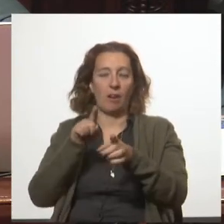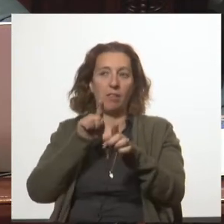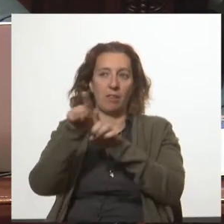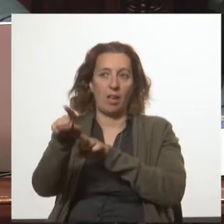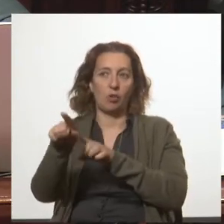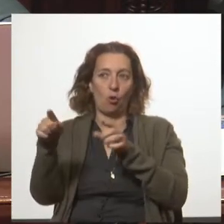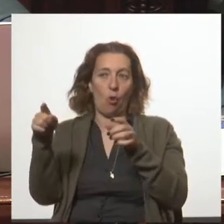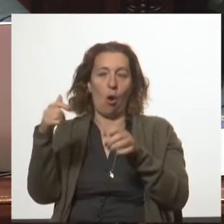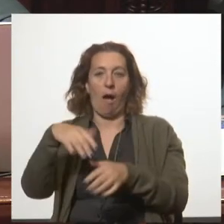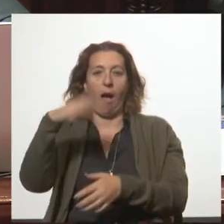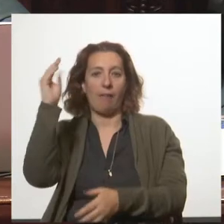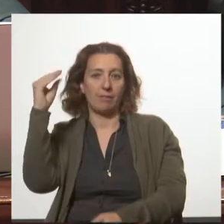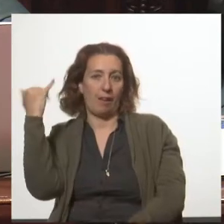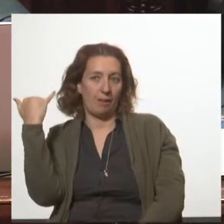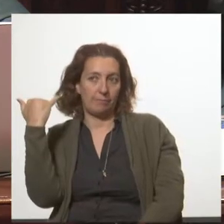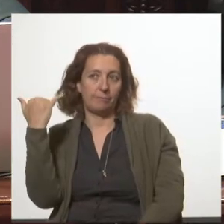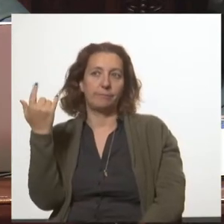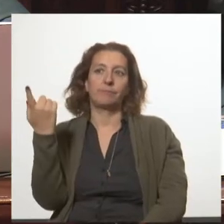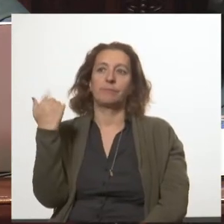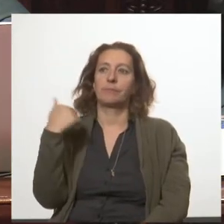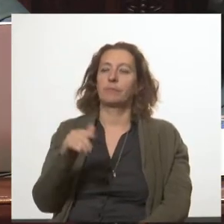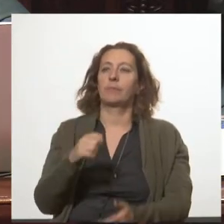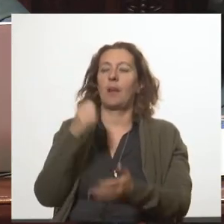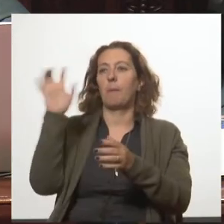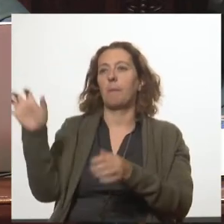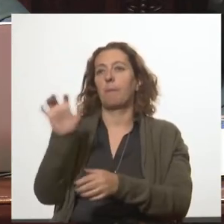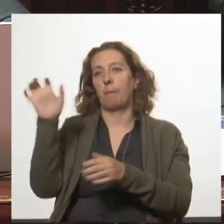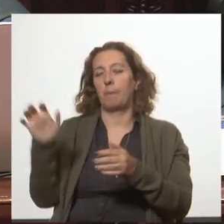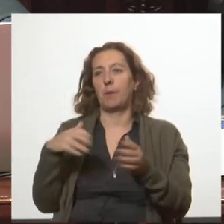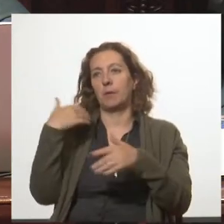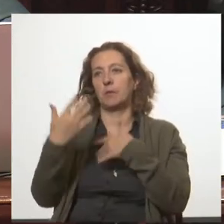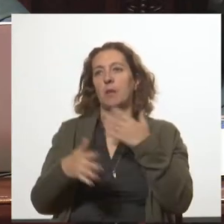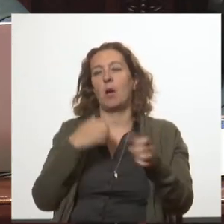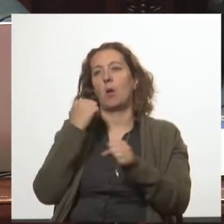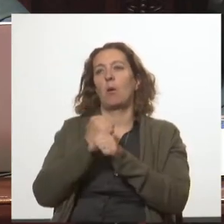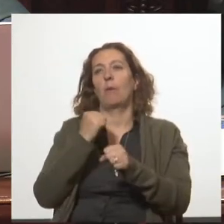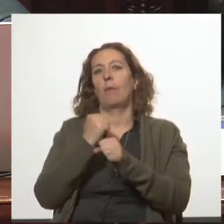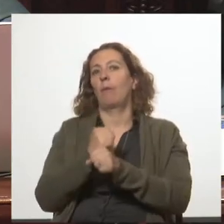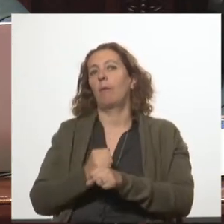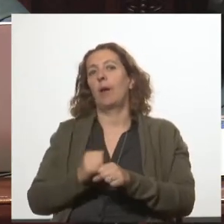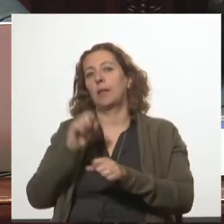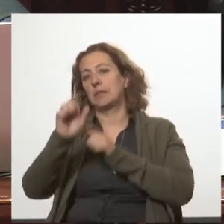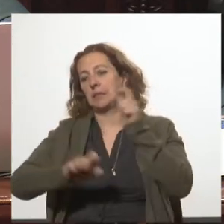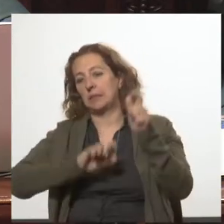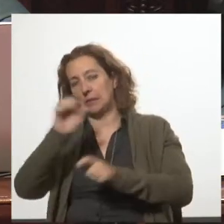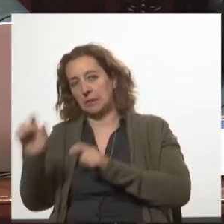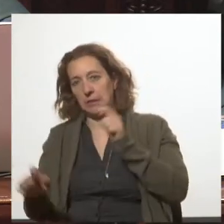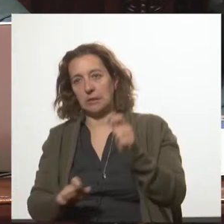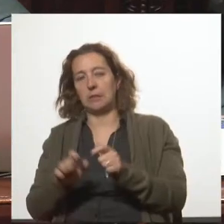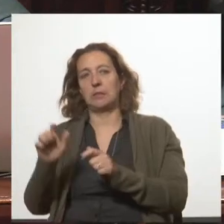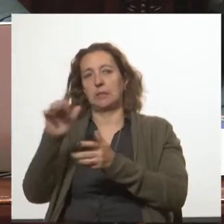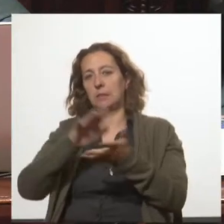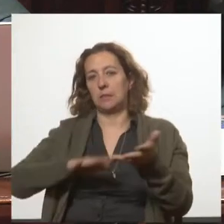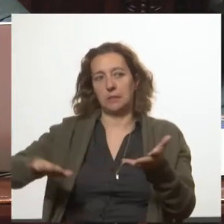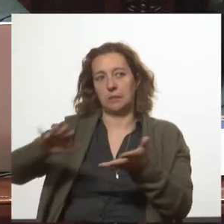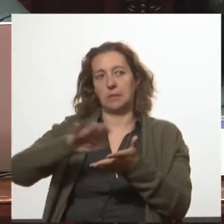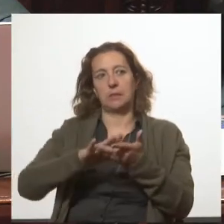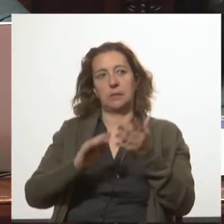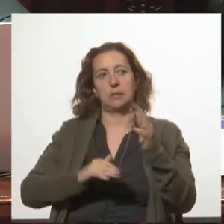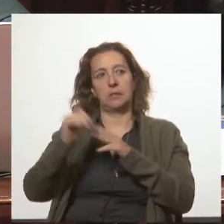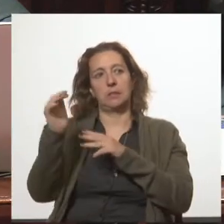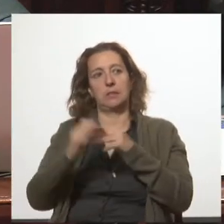cuando la empresa lleva adelante obras civiles complejos construcciones desarrollo de tendidos de fibras